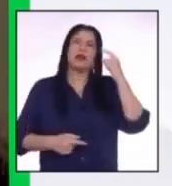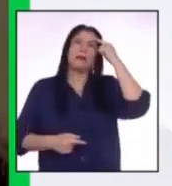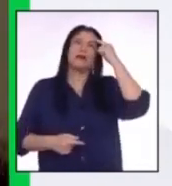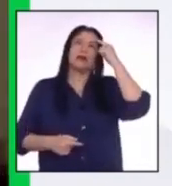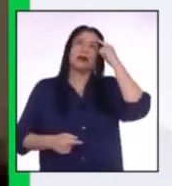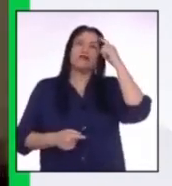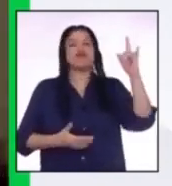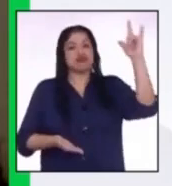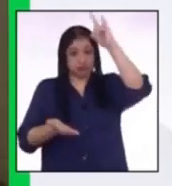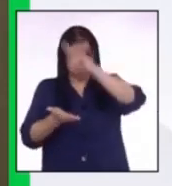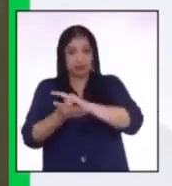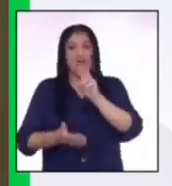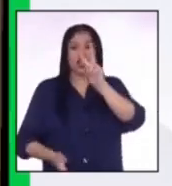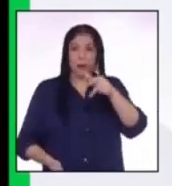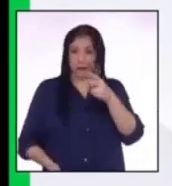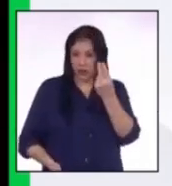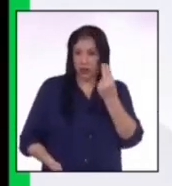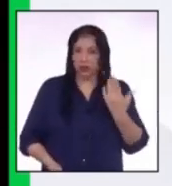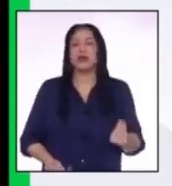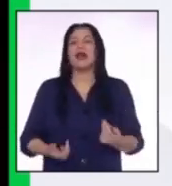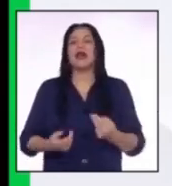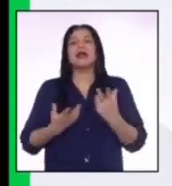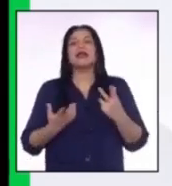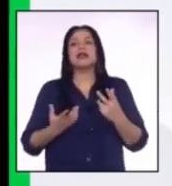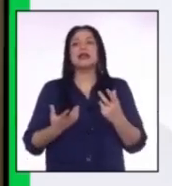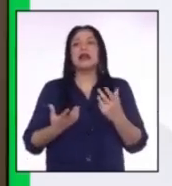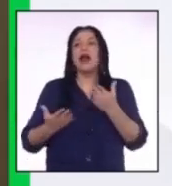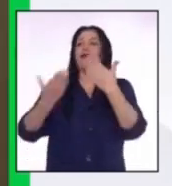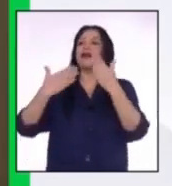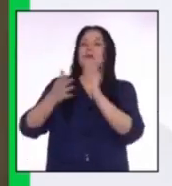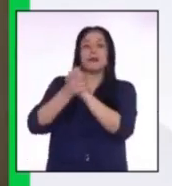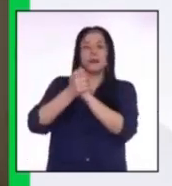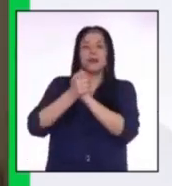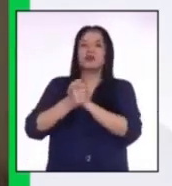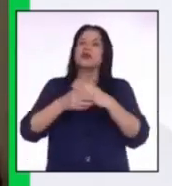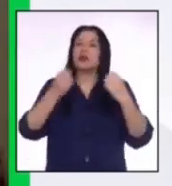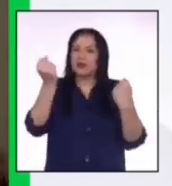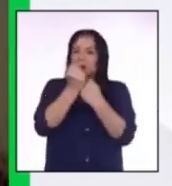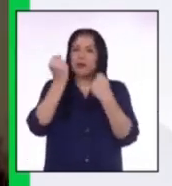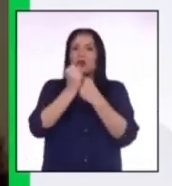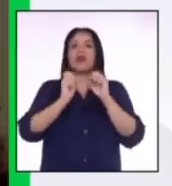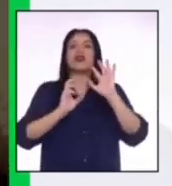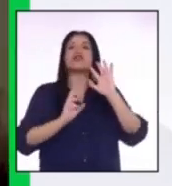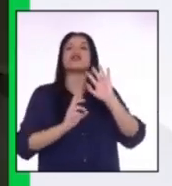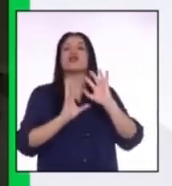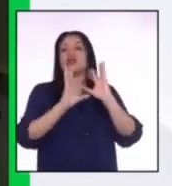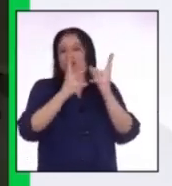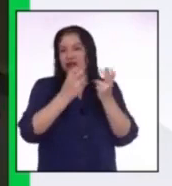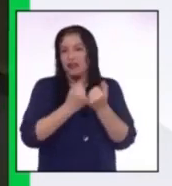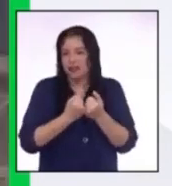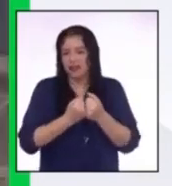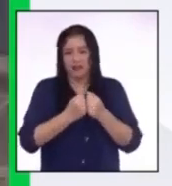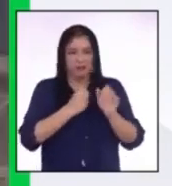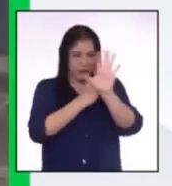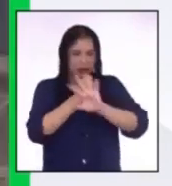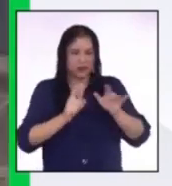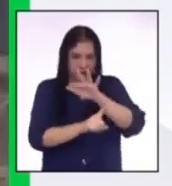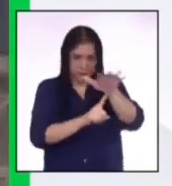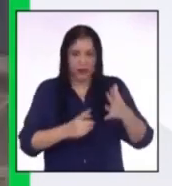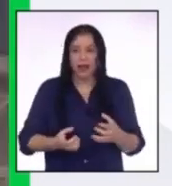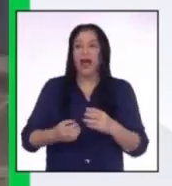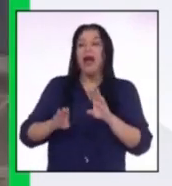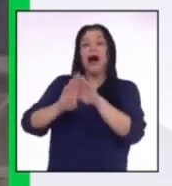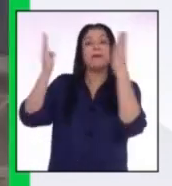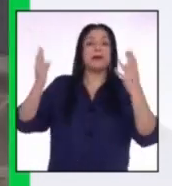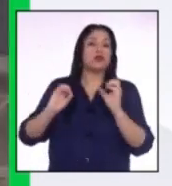realiza perú hablé con algún grupo de amigos y con el respaldo de la sociedad para la derecho ambiental creamos con cerramos por naturaleza y